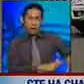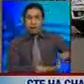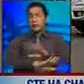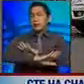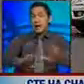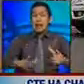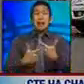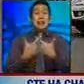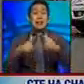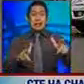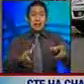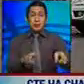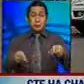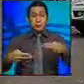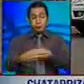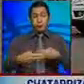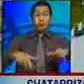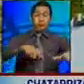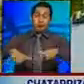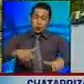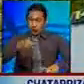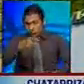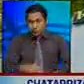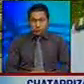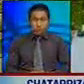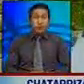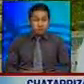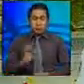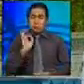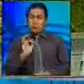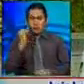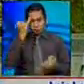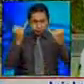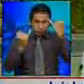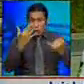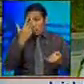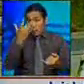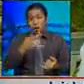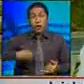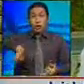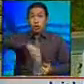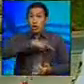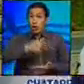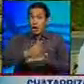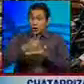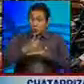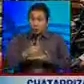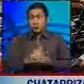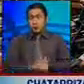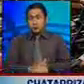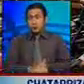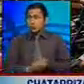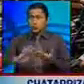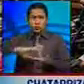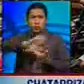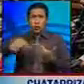ayudado a descongestionar los espacios en sus dependencias. Ese proceso yo lo veo excelente porque nos está aliviando nosotros el problema que tenemos en los CTE. Y todas